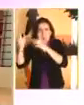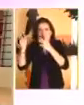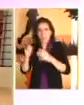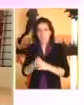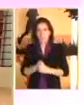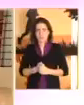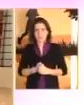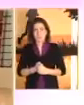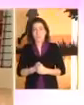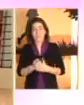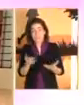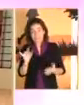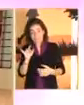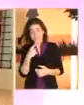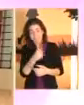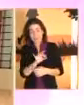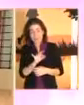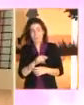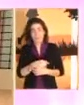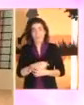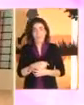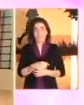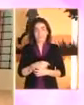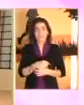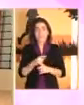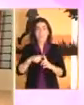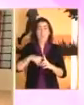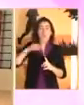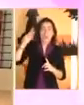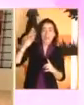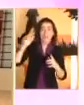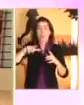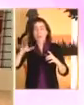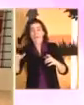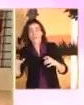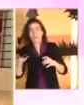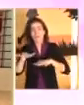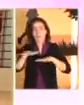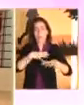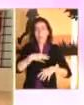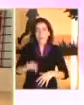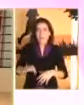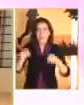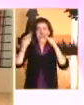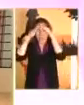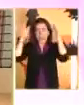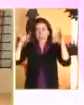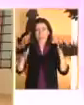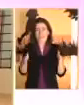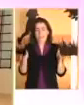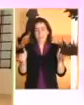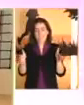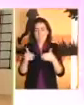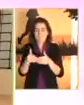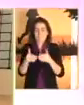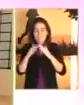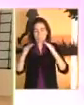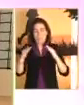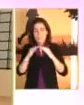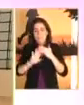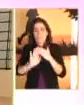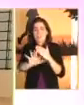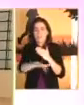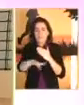Sí, sí, eso que el techo era muy alto y la gente se podía mover y tal, pero aún así la nave... Sí, por lo menos por la parte de adelante